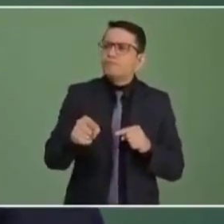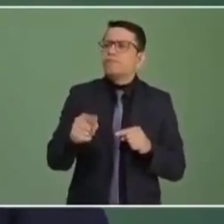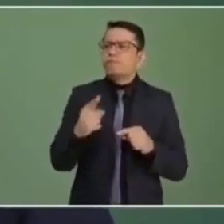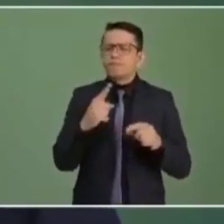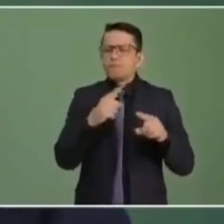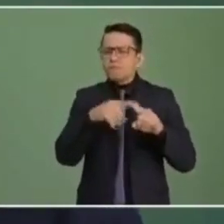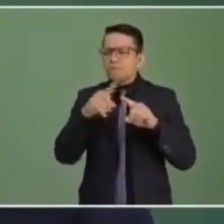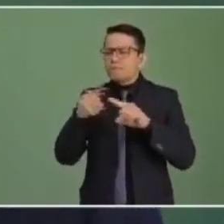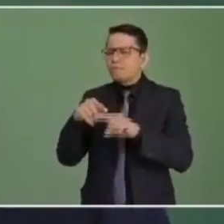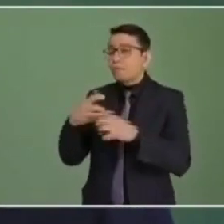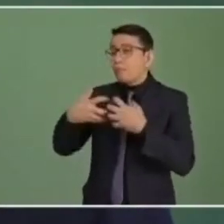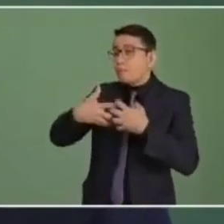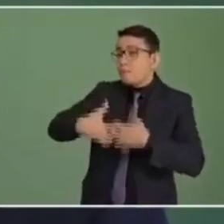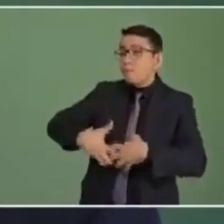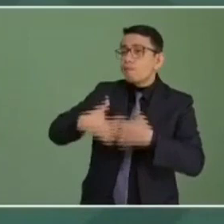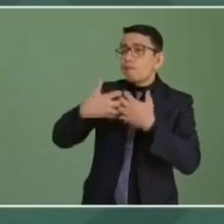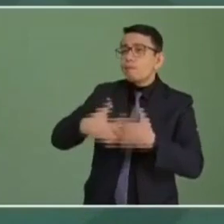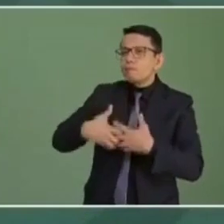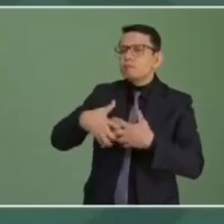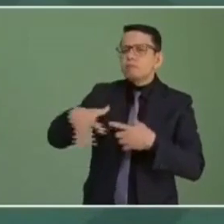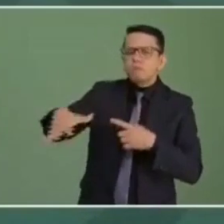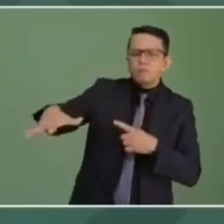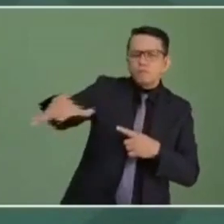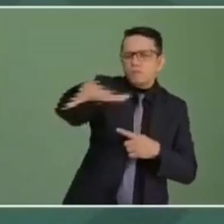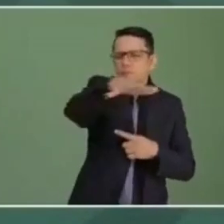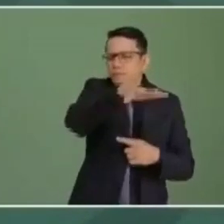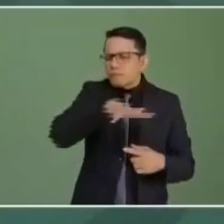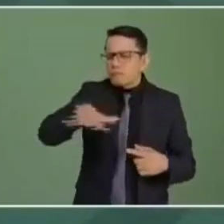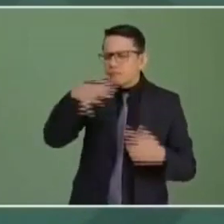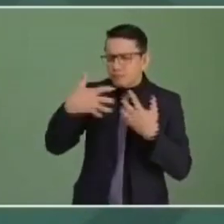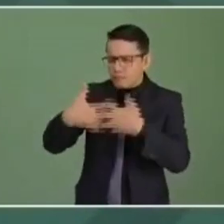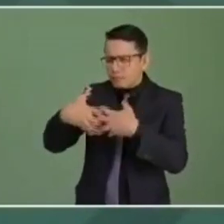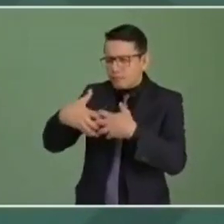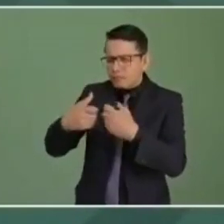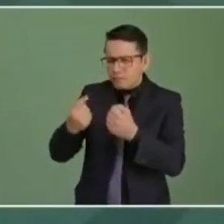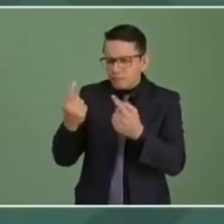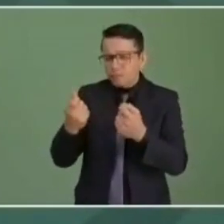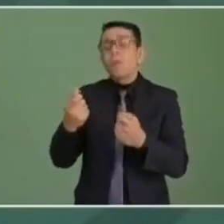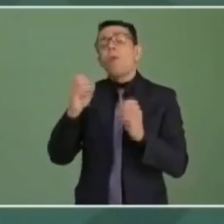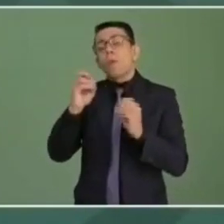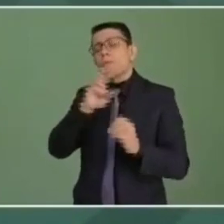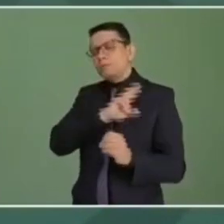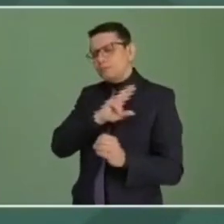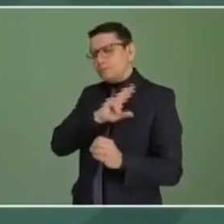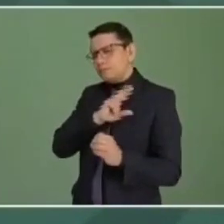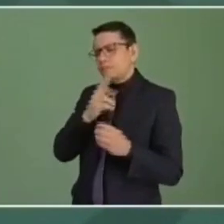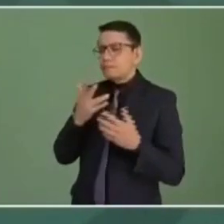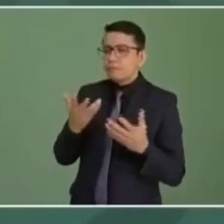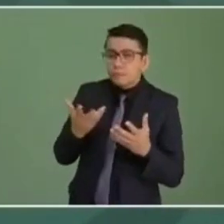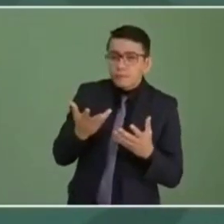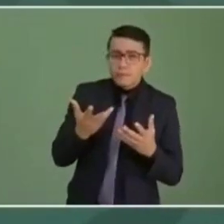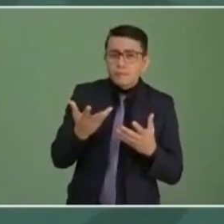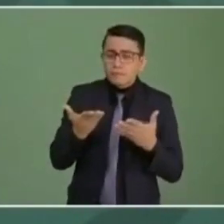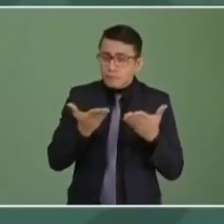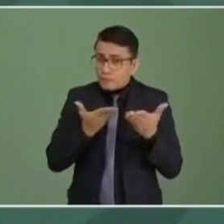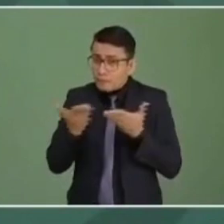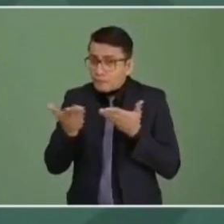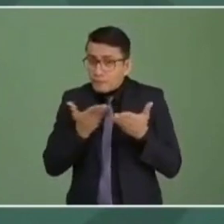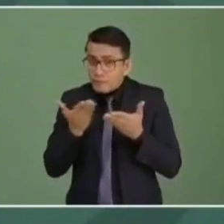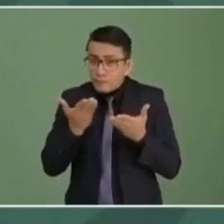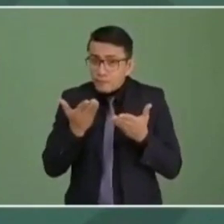empresas públicas a particulares y a sus allegados.